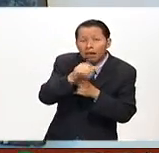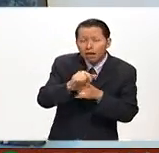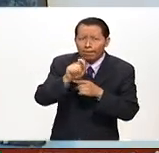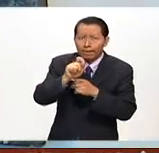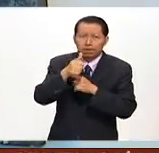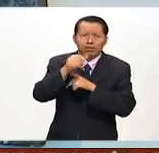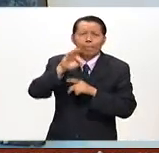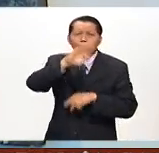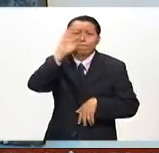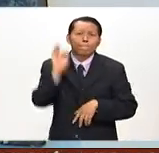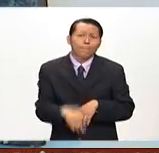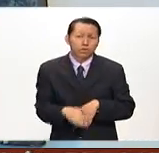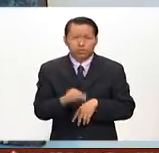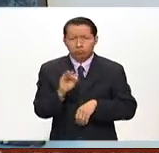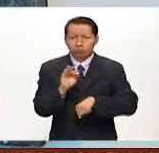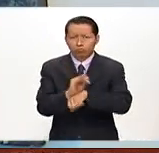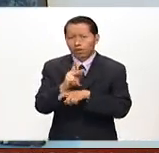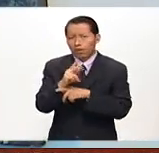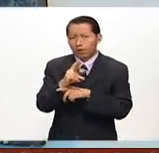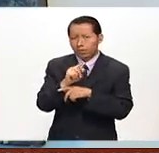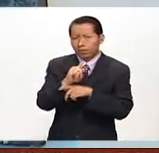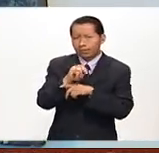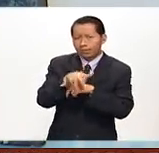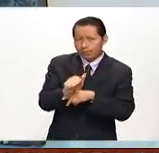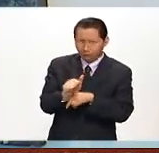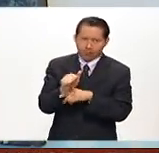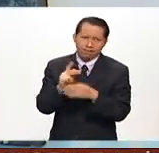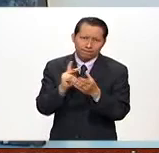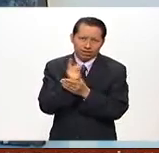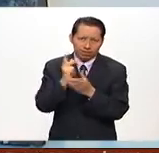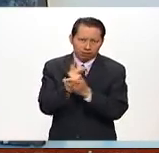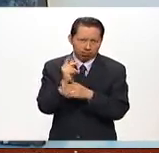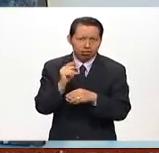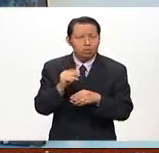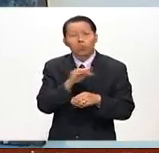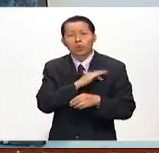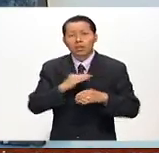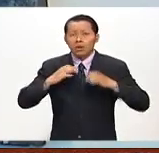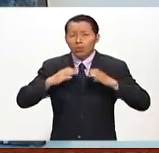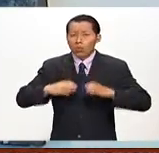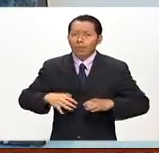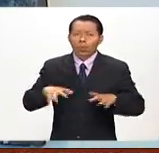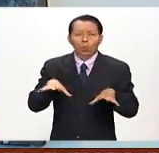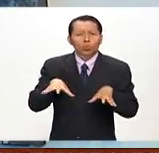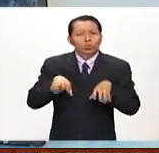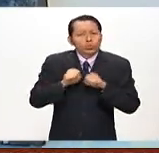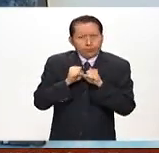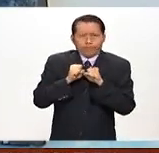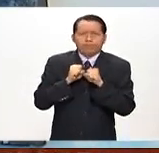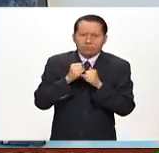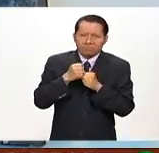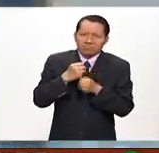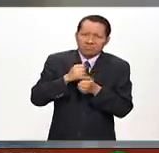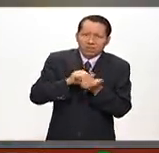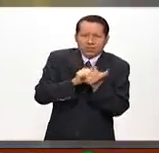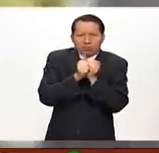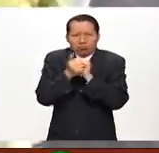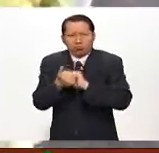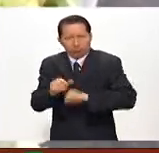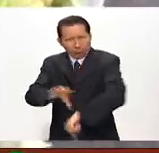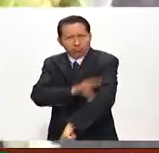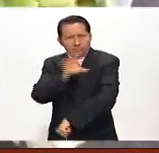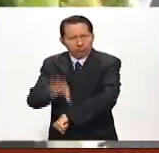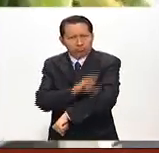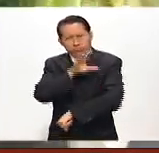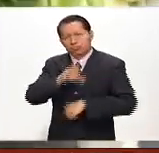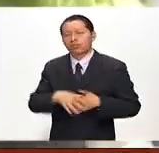de proteína vegetal completamente asimilable y tu cuerpo la absorbe inmediatamente y lo transforma en energía. En